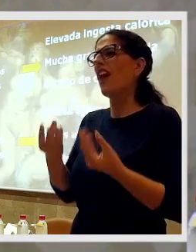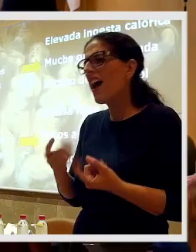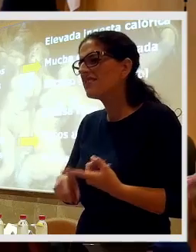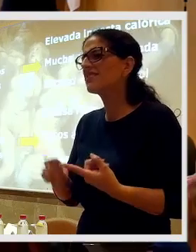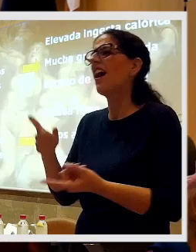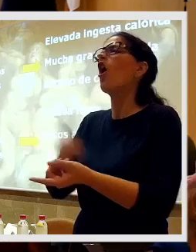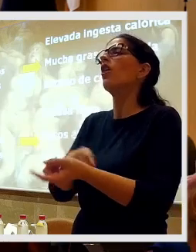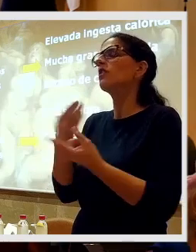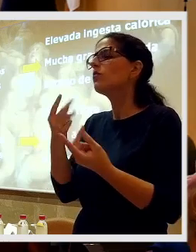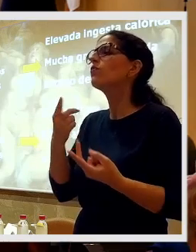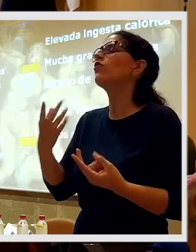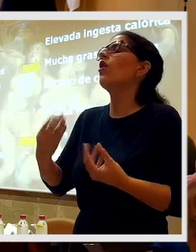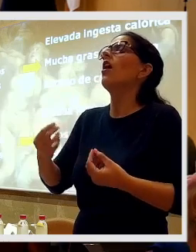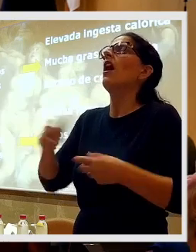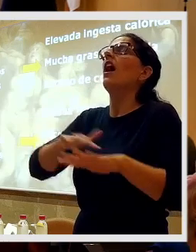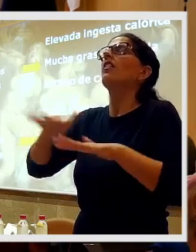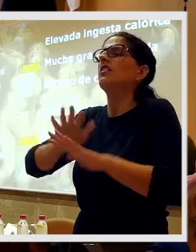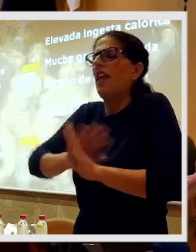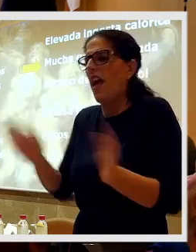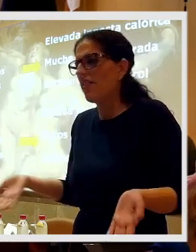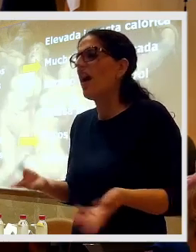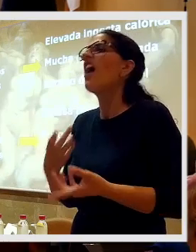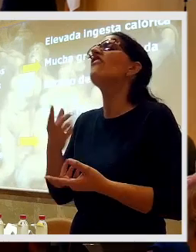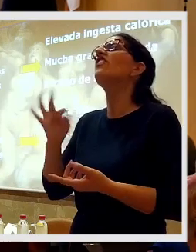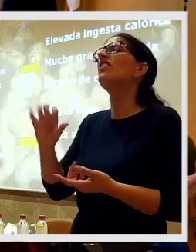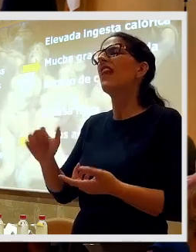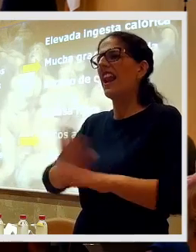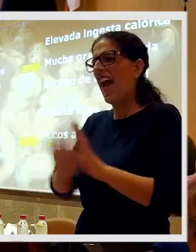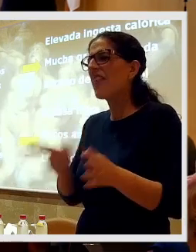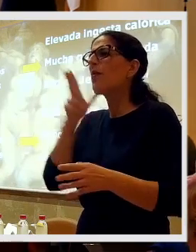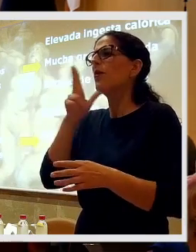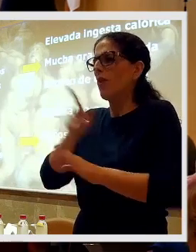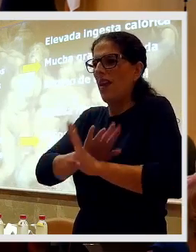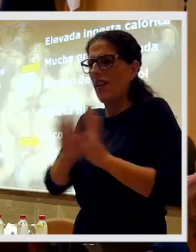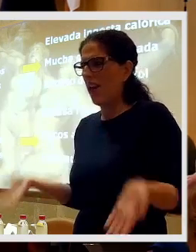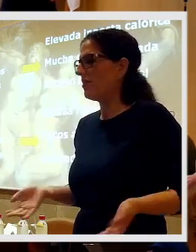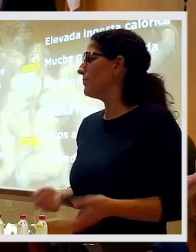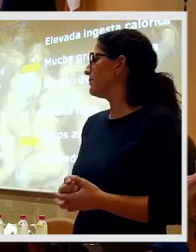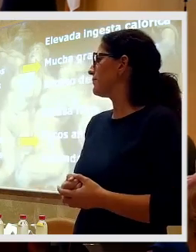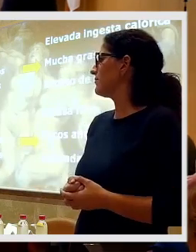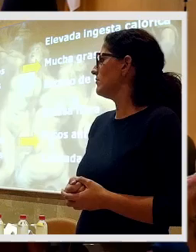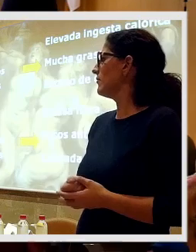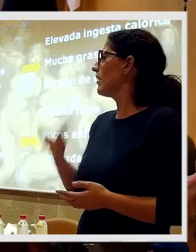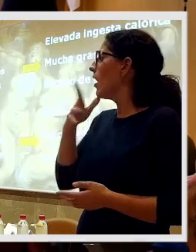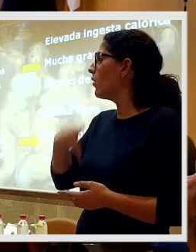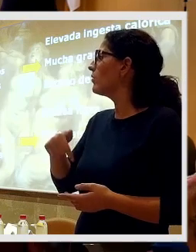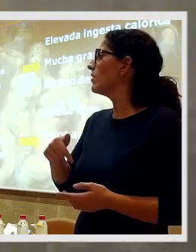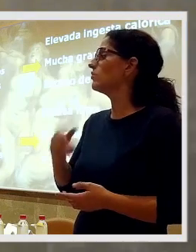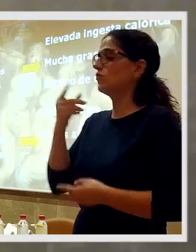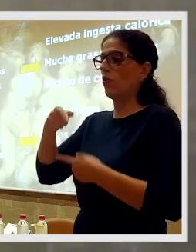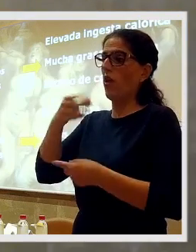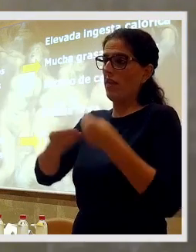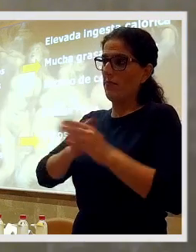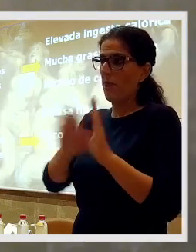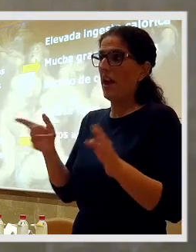colesterol, falta de ejercicio, falta de fibra, falta de vegetales, en definitiva, lo que estamos haciendo hoy día en contra de todo